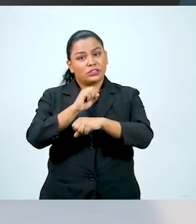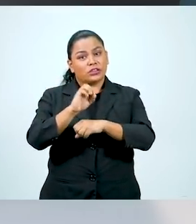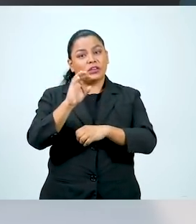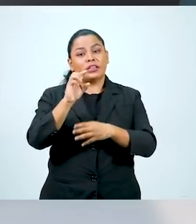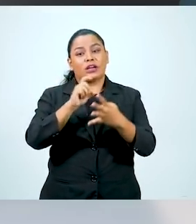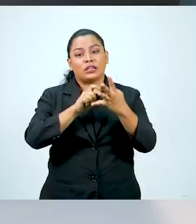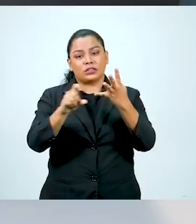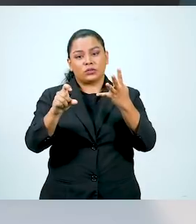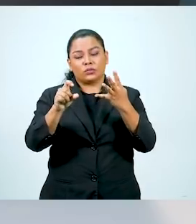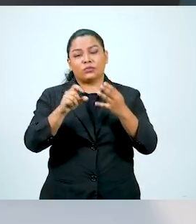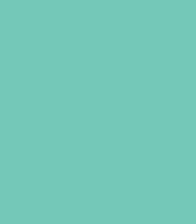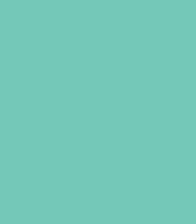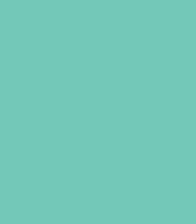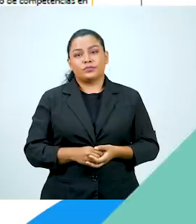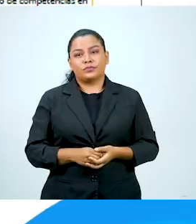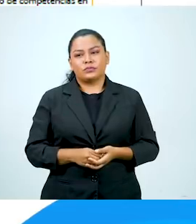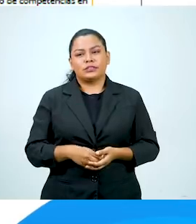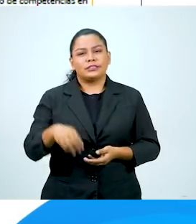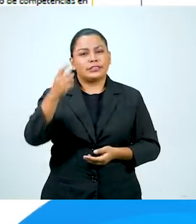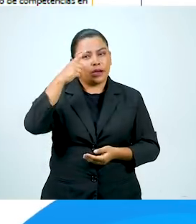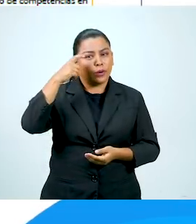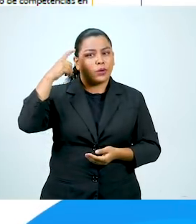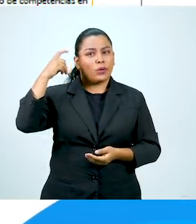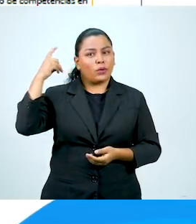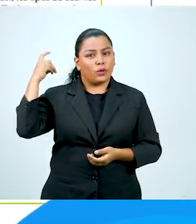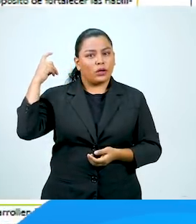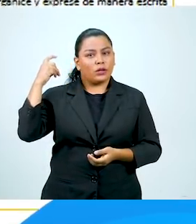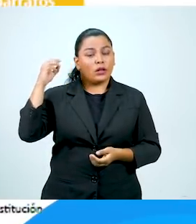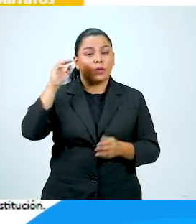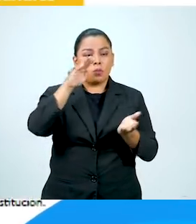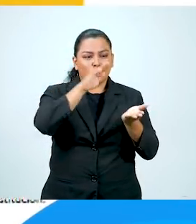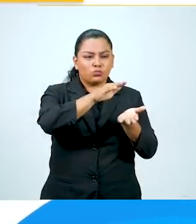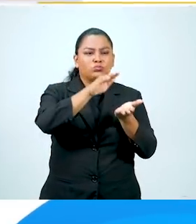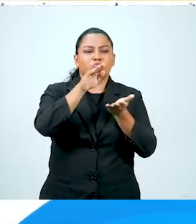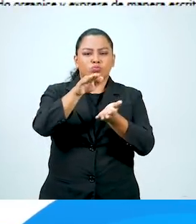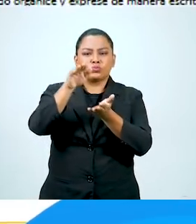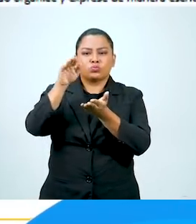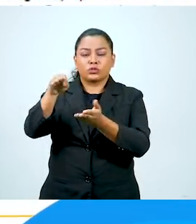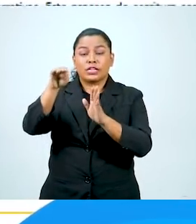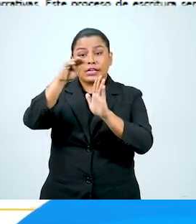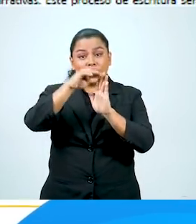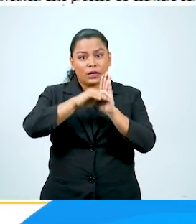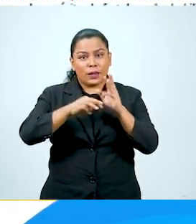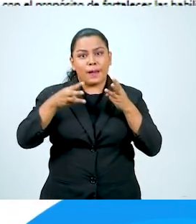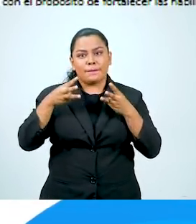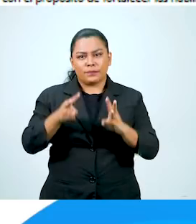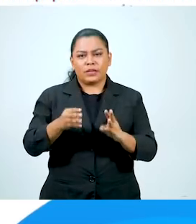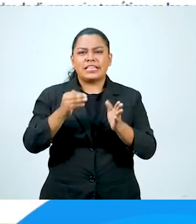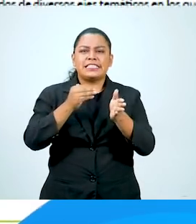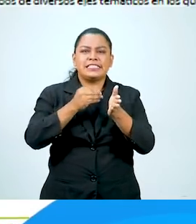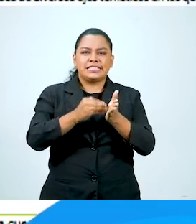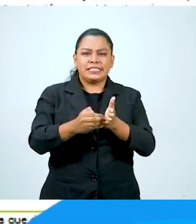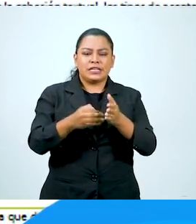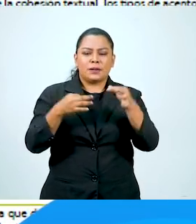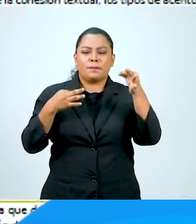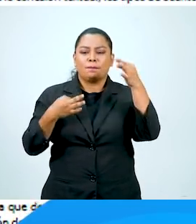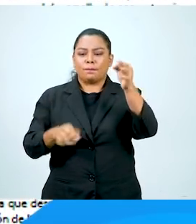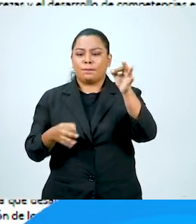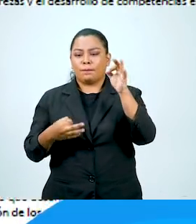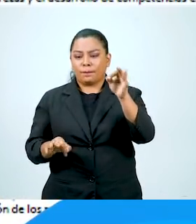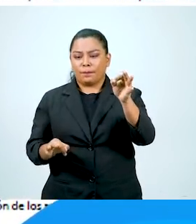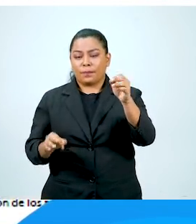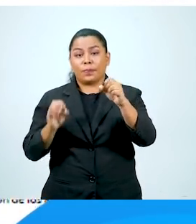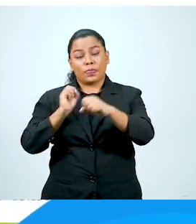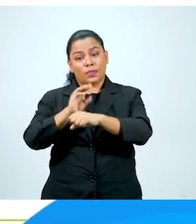semana 4. Veamos. Recordemos que cada unidad didáctica en la guía metodológica inicia con las